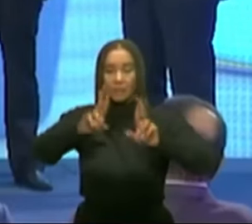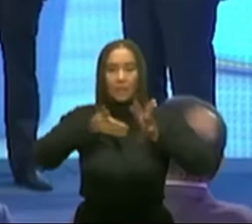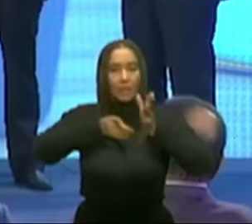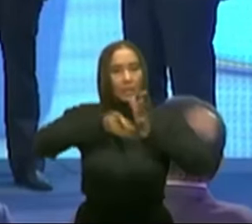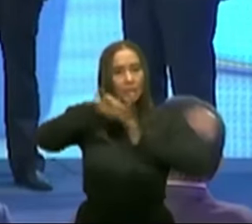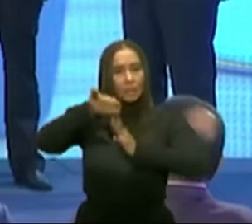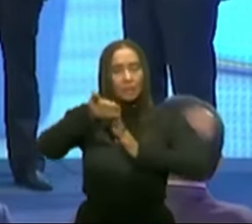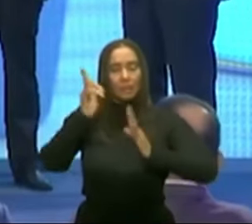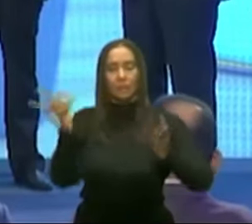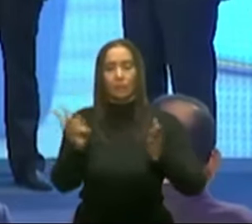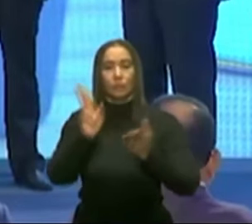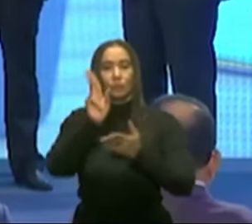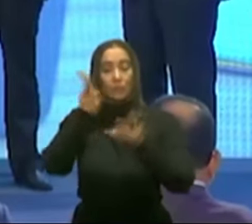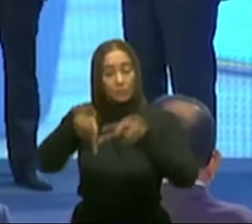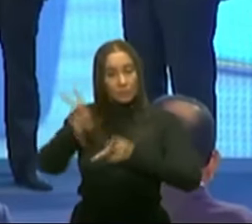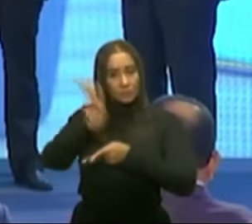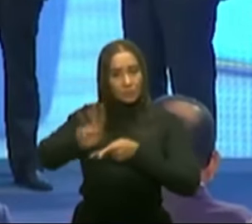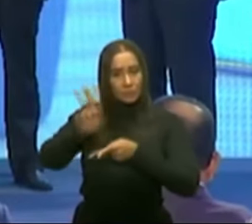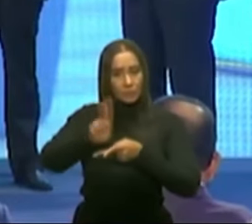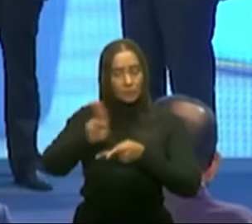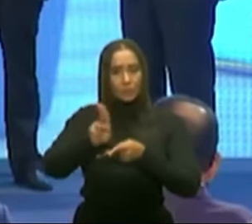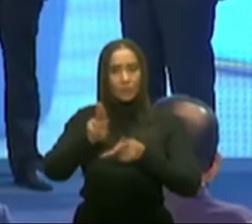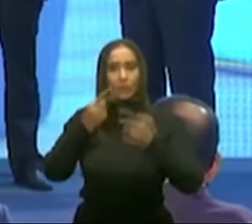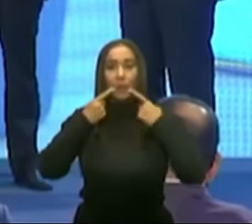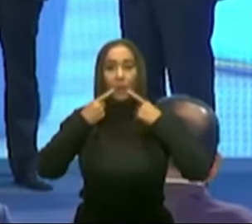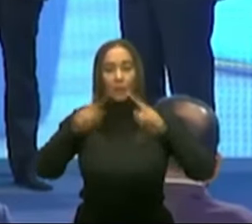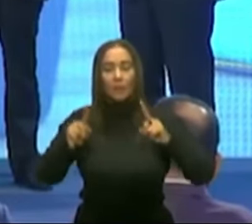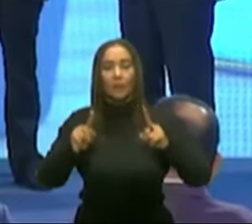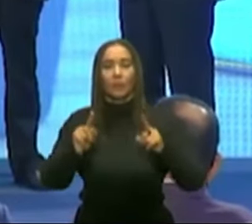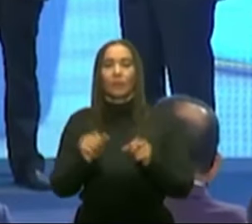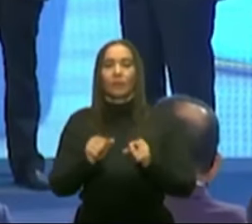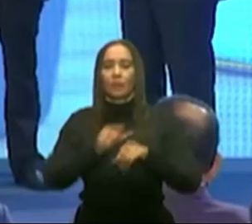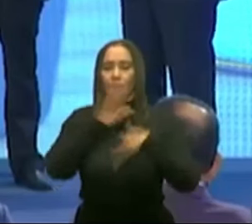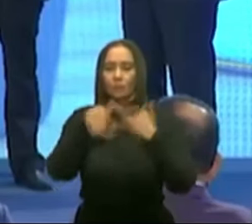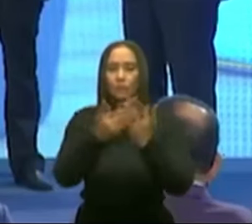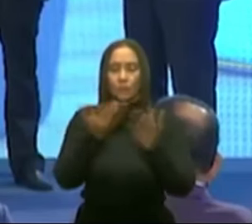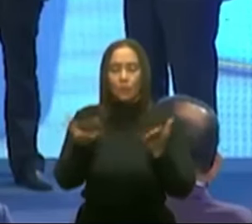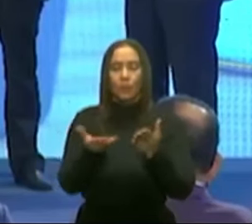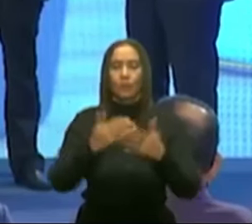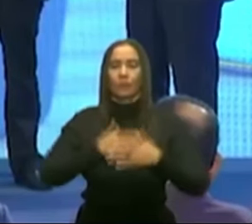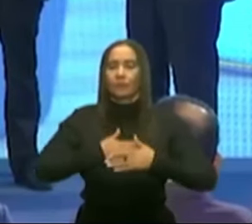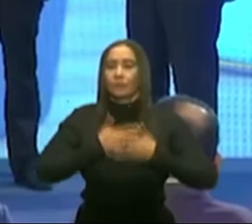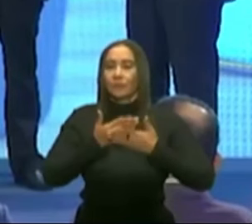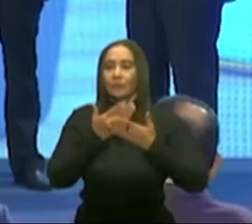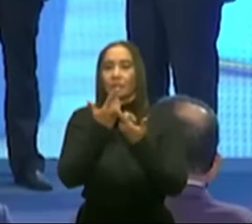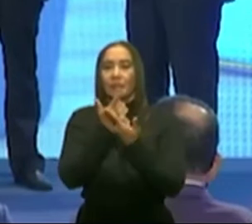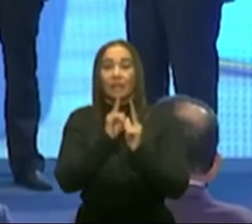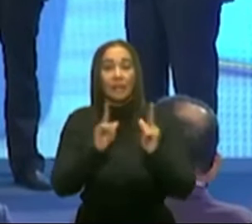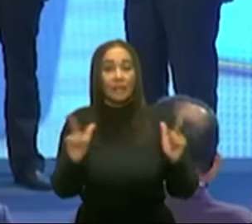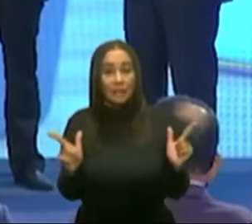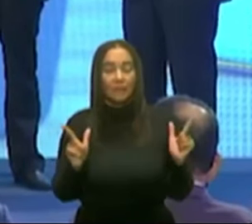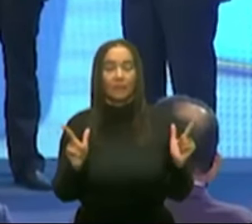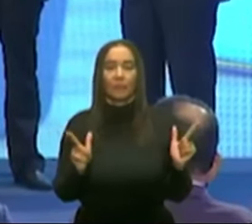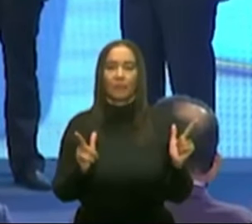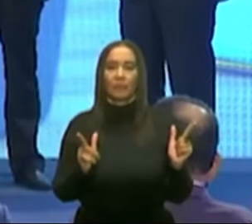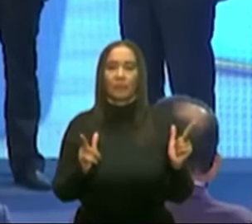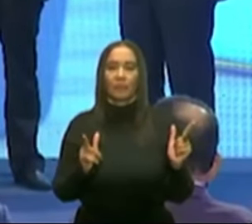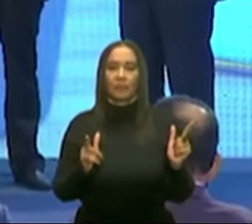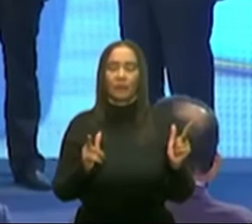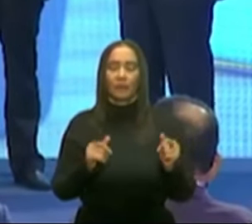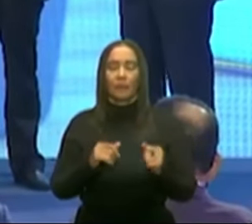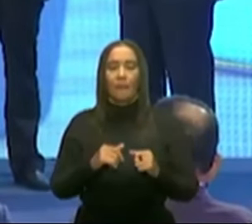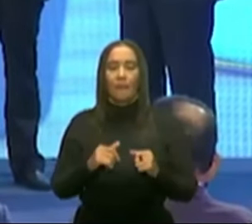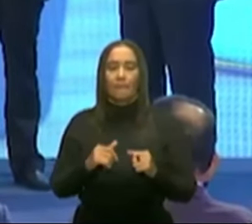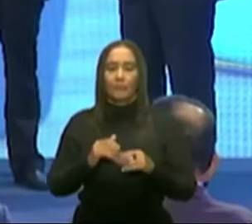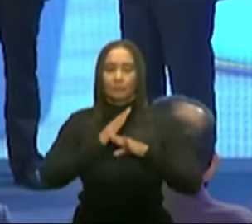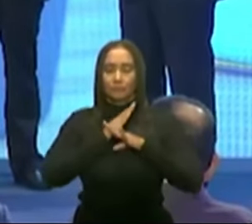derecho de los usuarios, de los periodistas, de los ciudadanos a expresarse libremente, sin